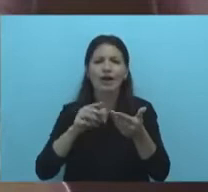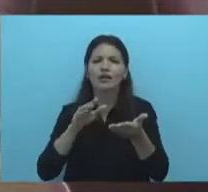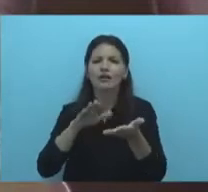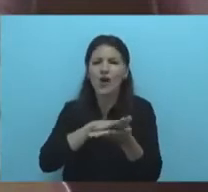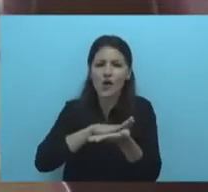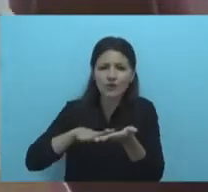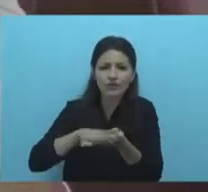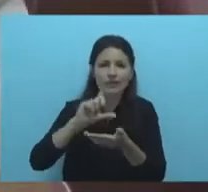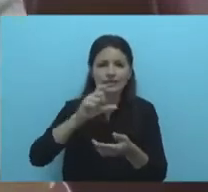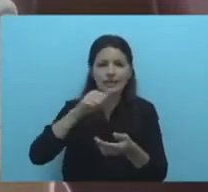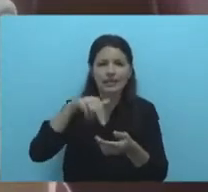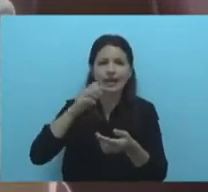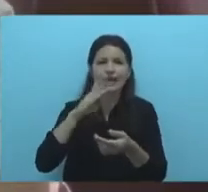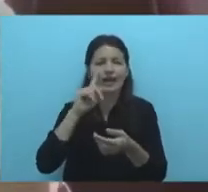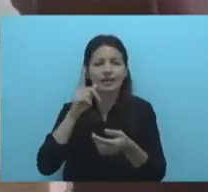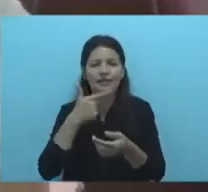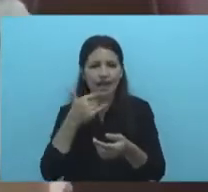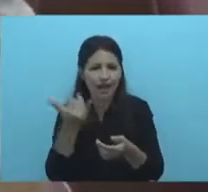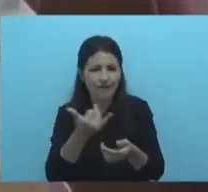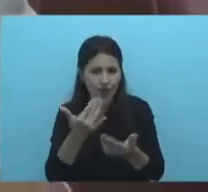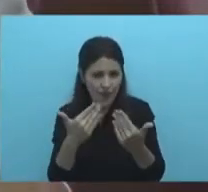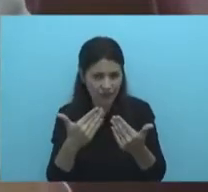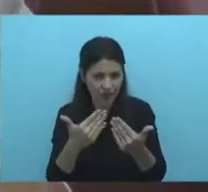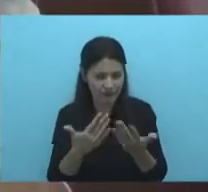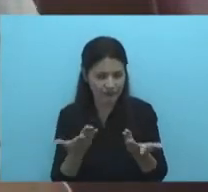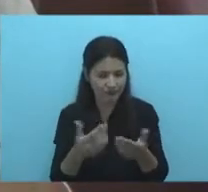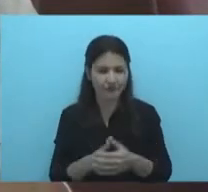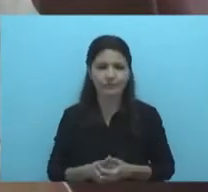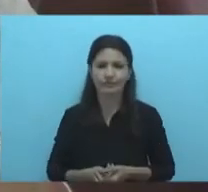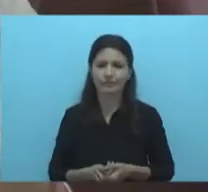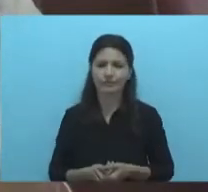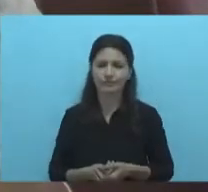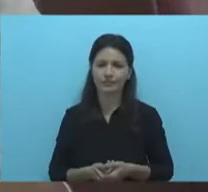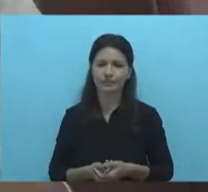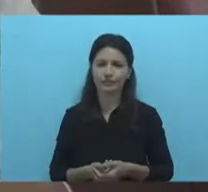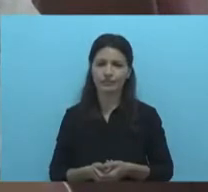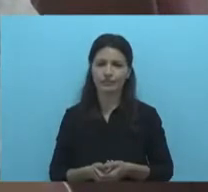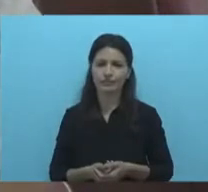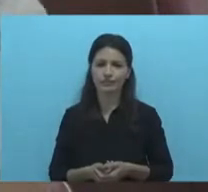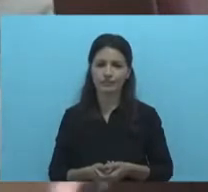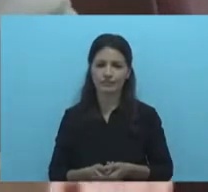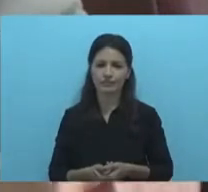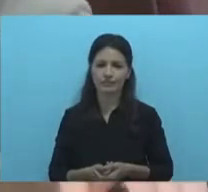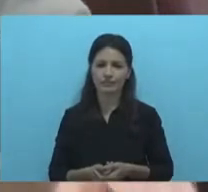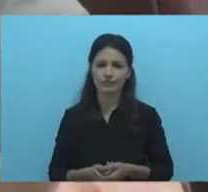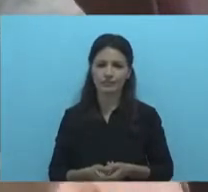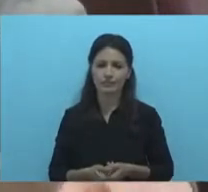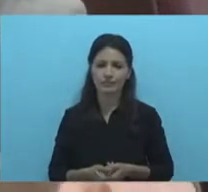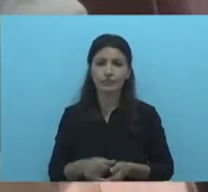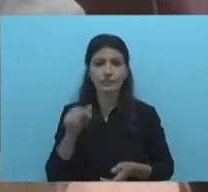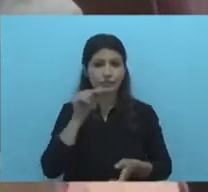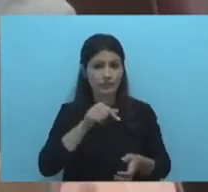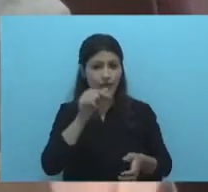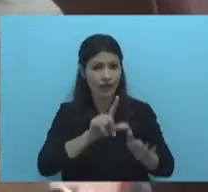provincial. Es importante nuestra ley, hoy, nuestra ley